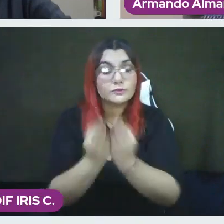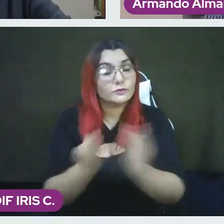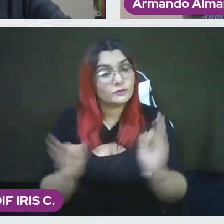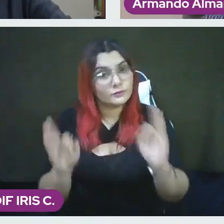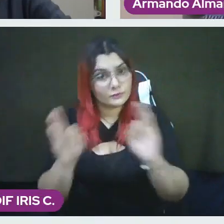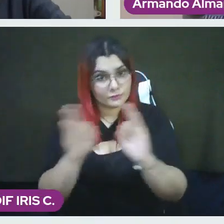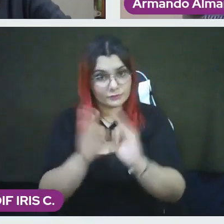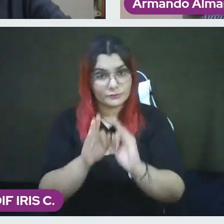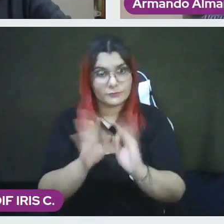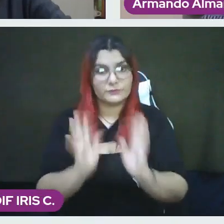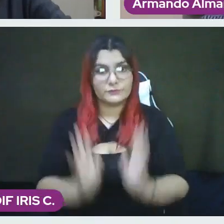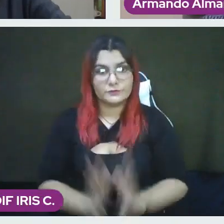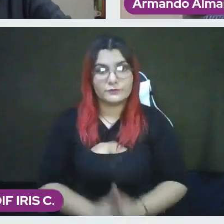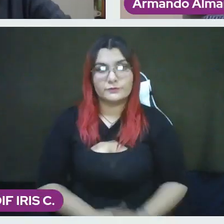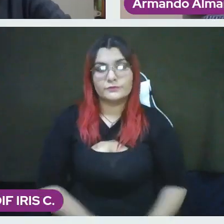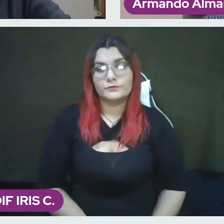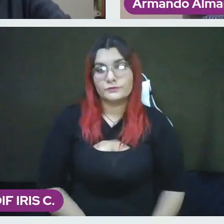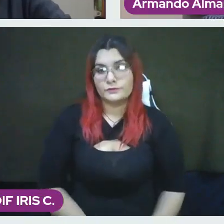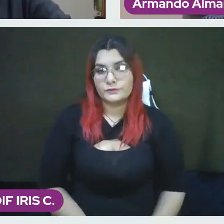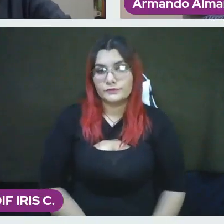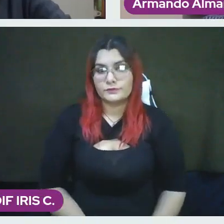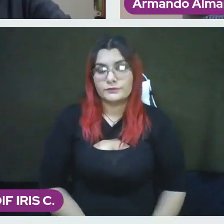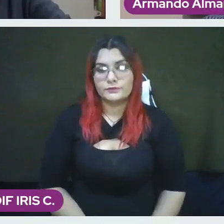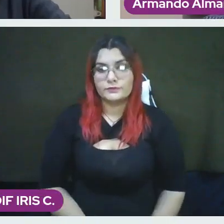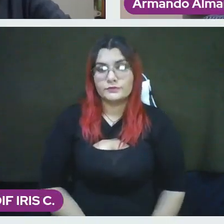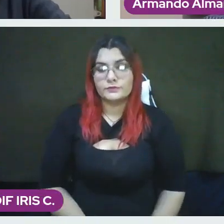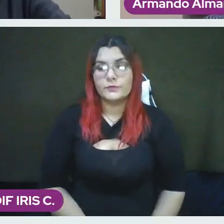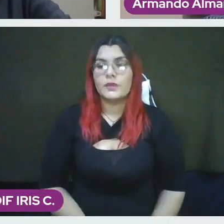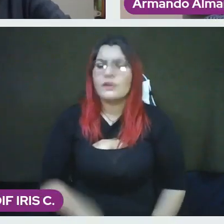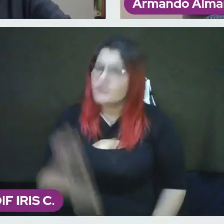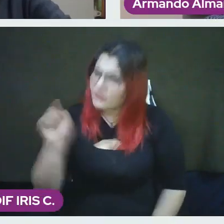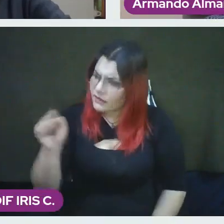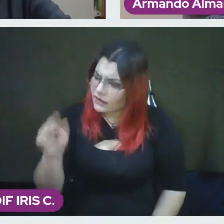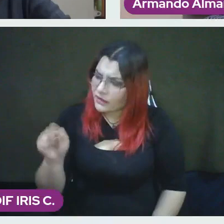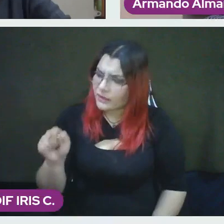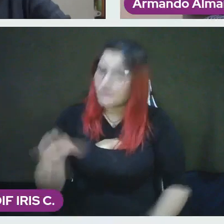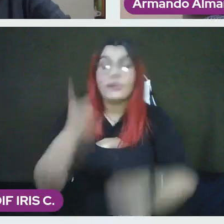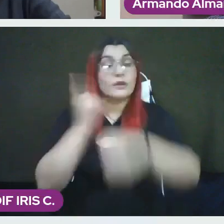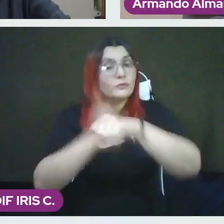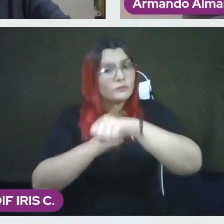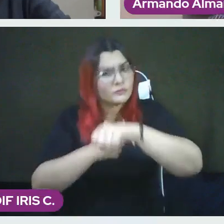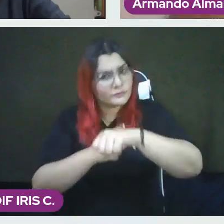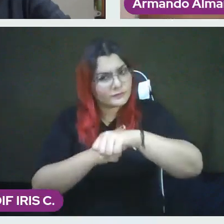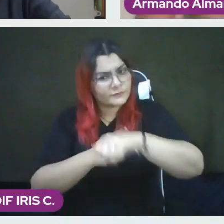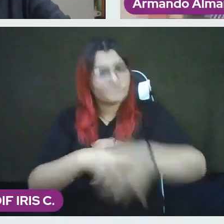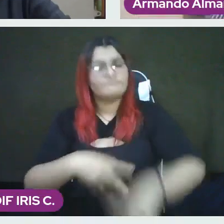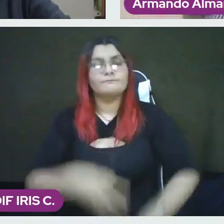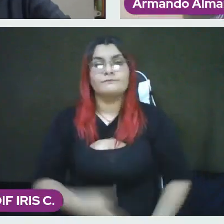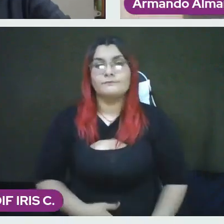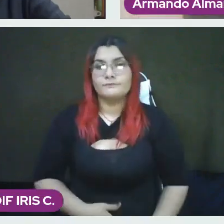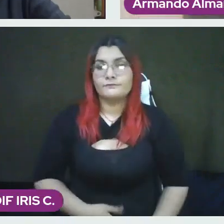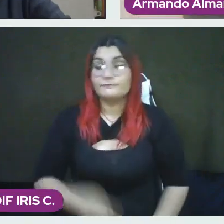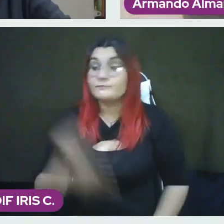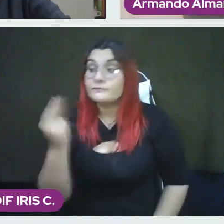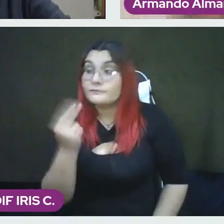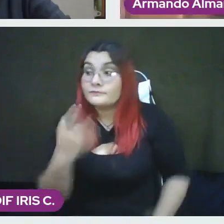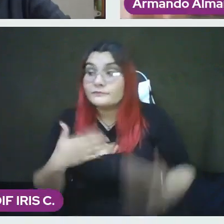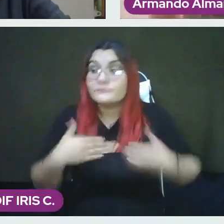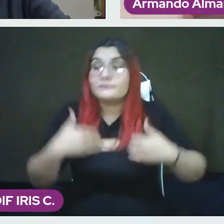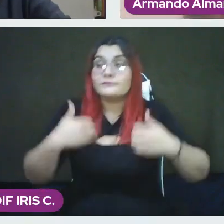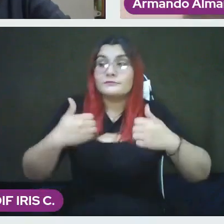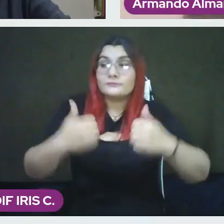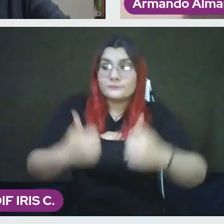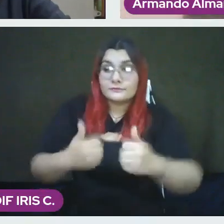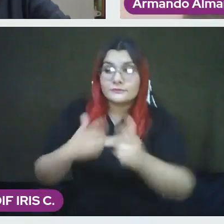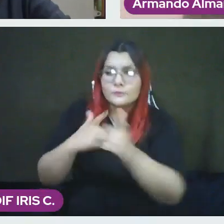que le van a permitir al paciente hacer esa continuidad, aun cuando se